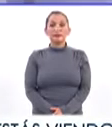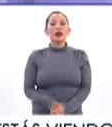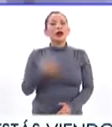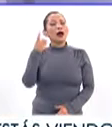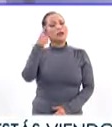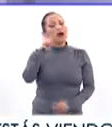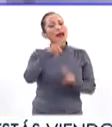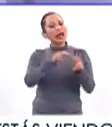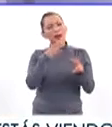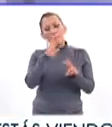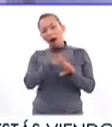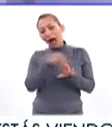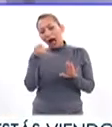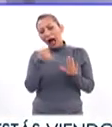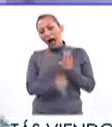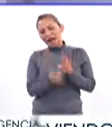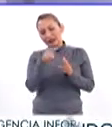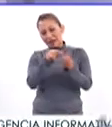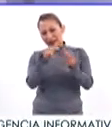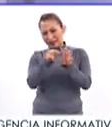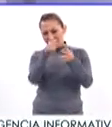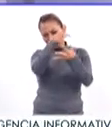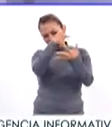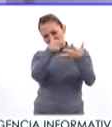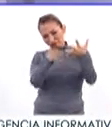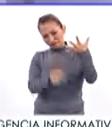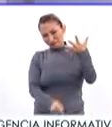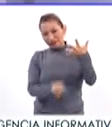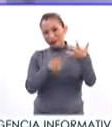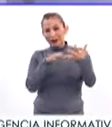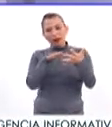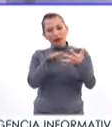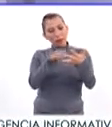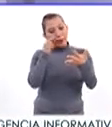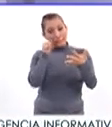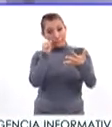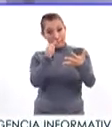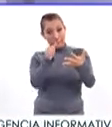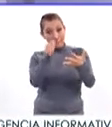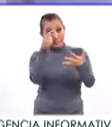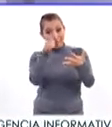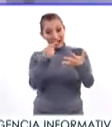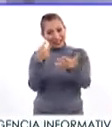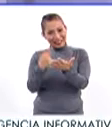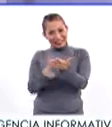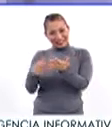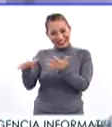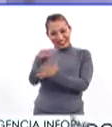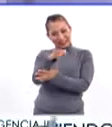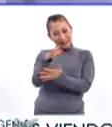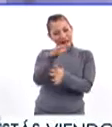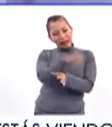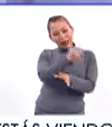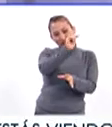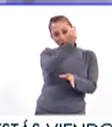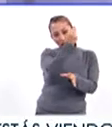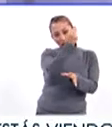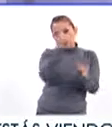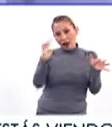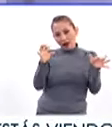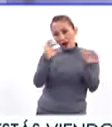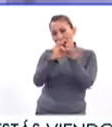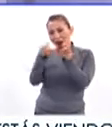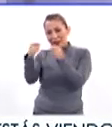Y bueno, para analizar perfectamente todas las aristas que se tienen que tomar en cuenta dentro de la relación entre